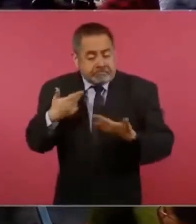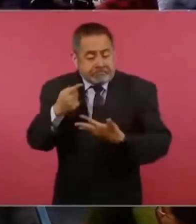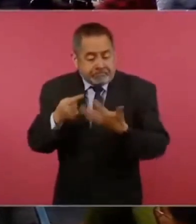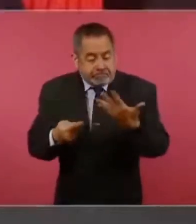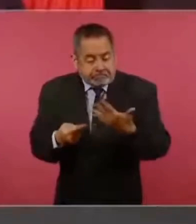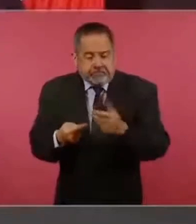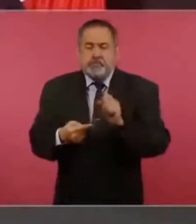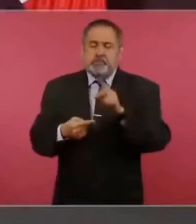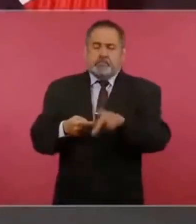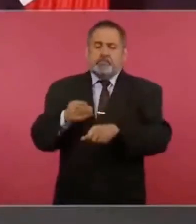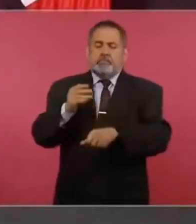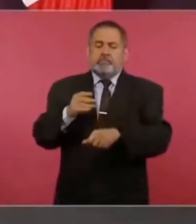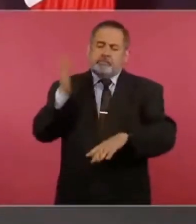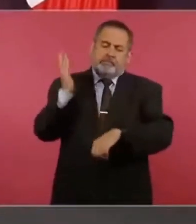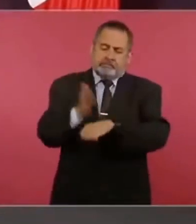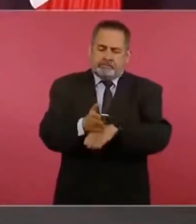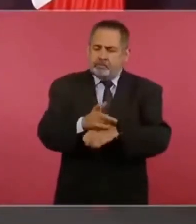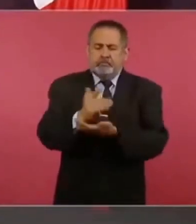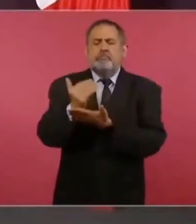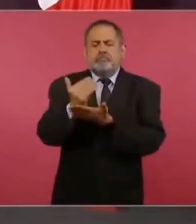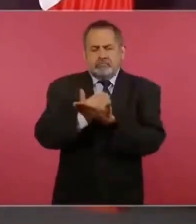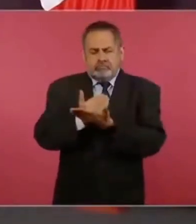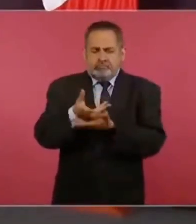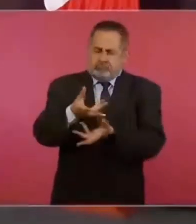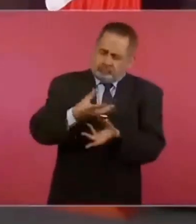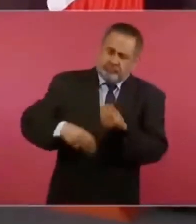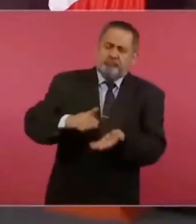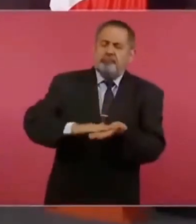Porque si no,